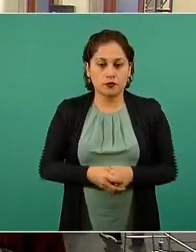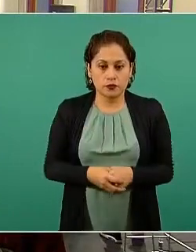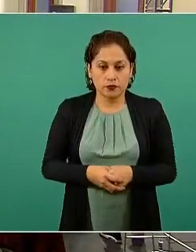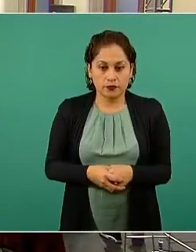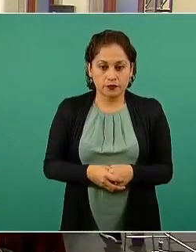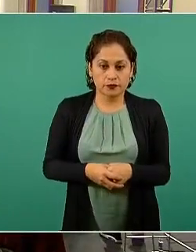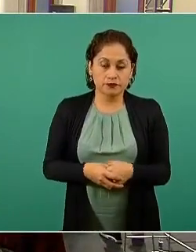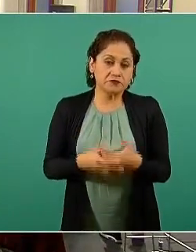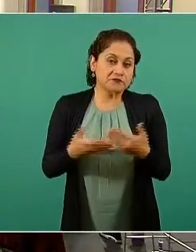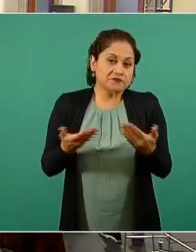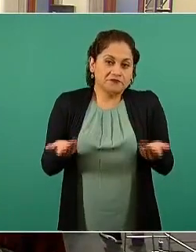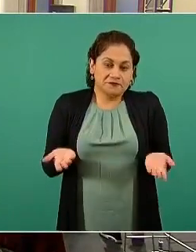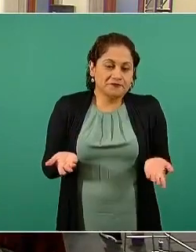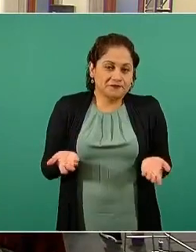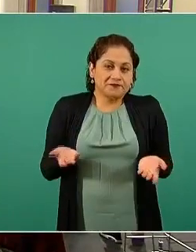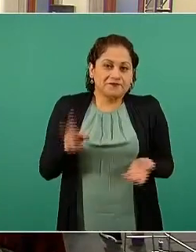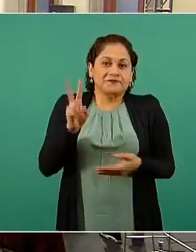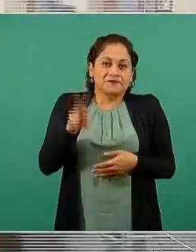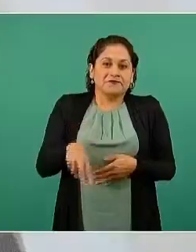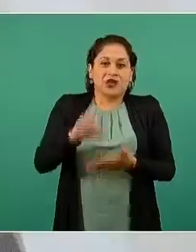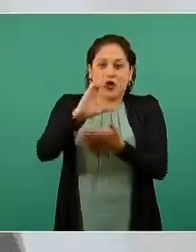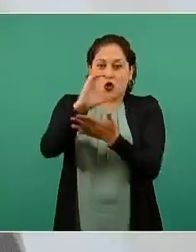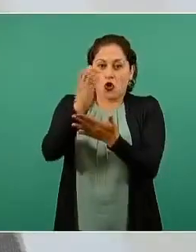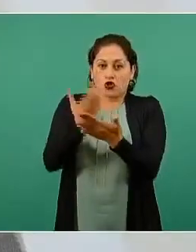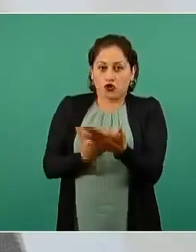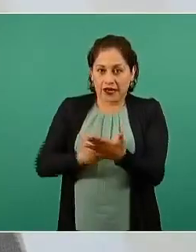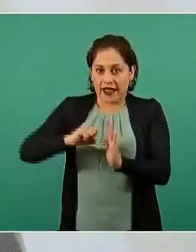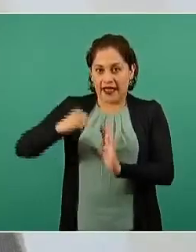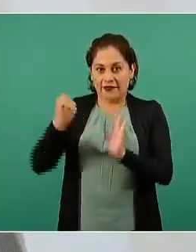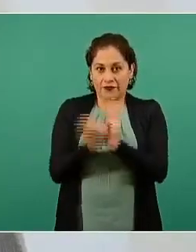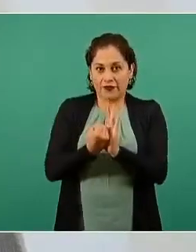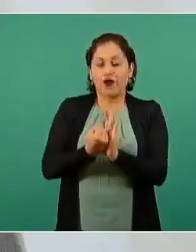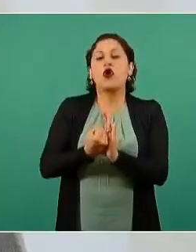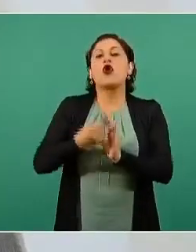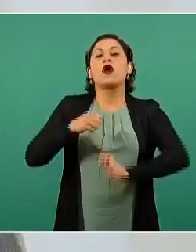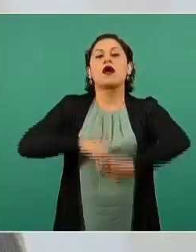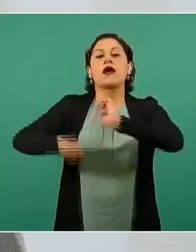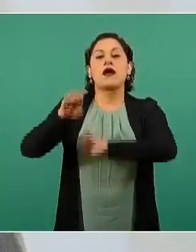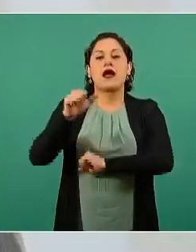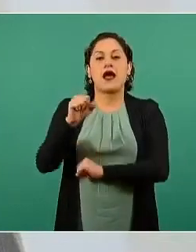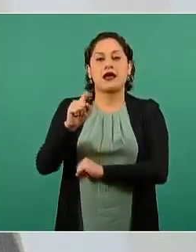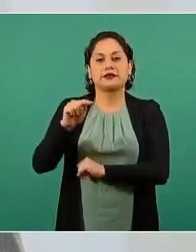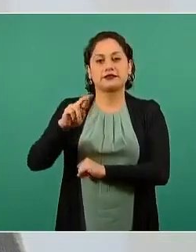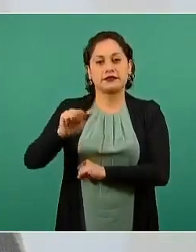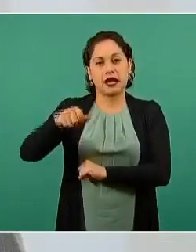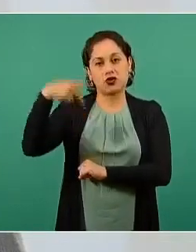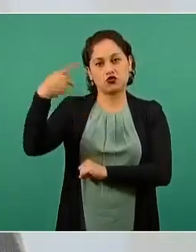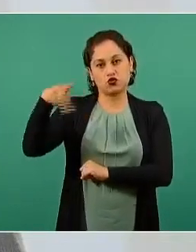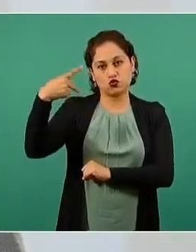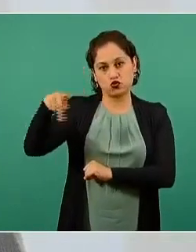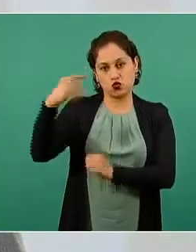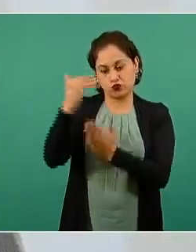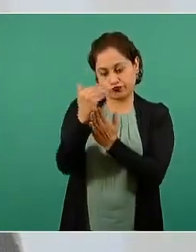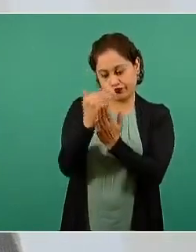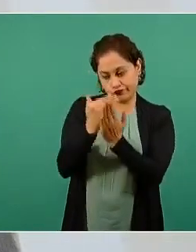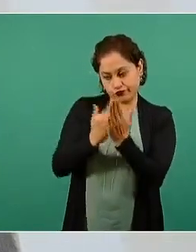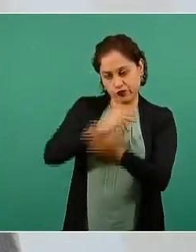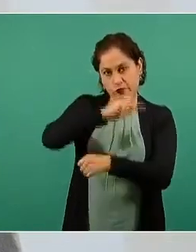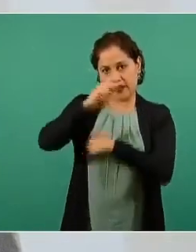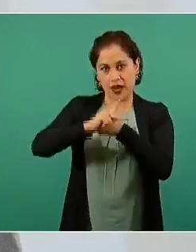En realidad eso es un contrato de un privado, digamos, Astra tiene el contrato con los países, tiene